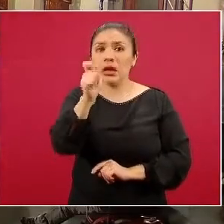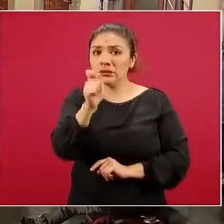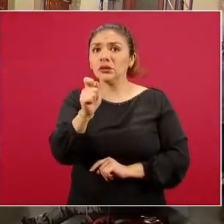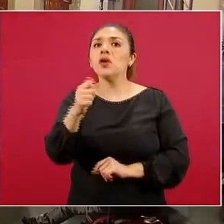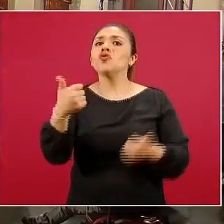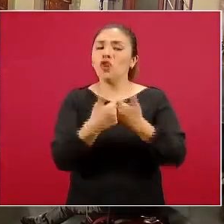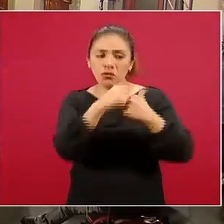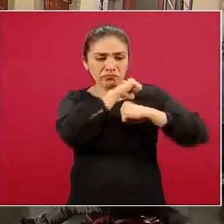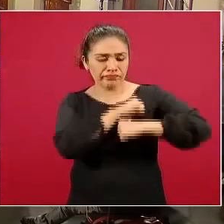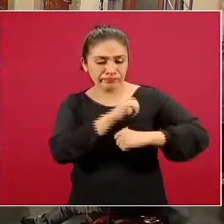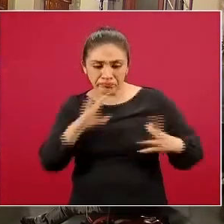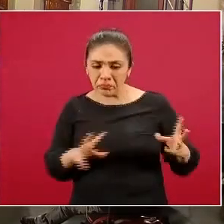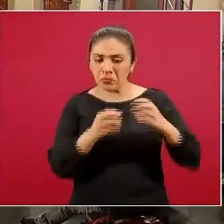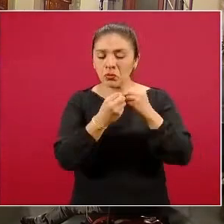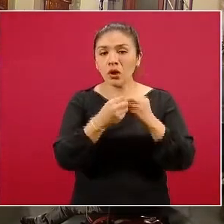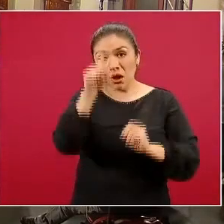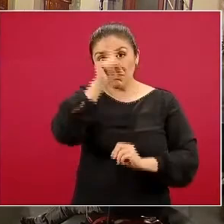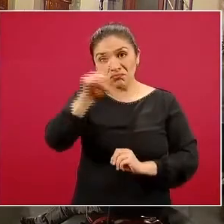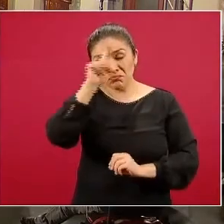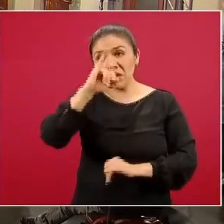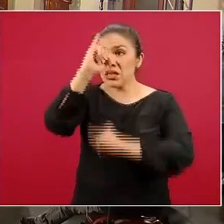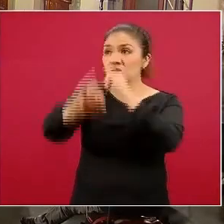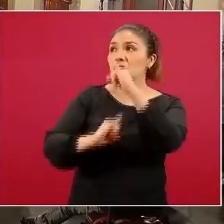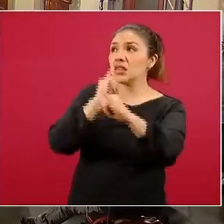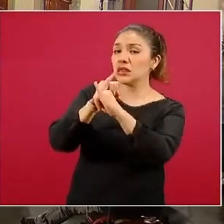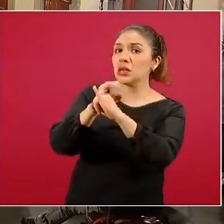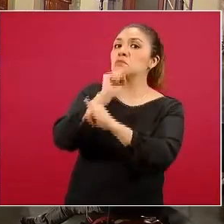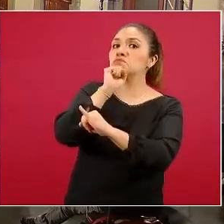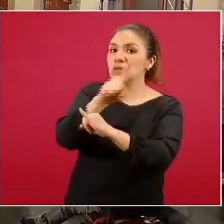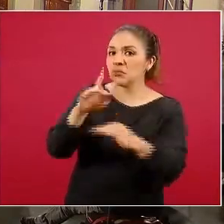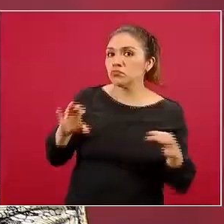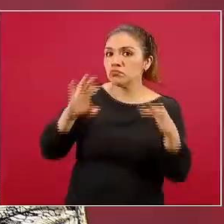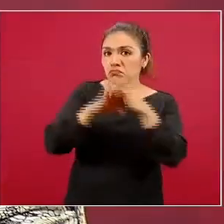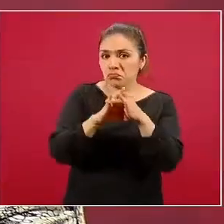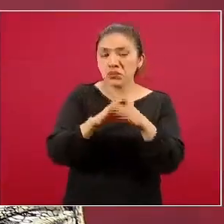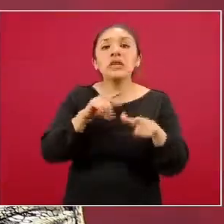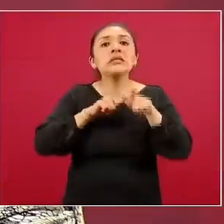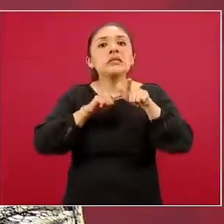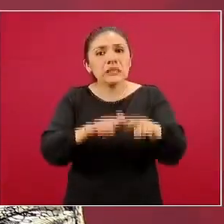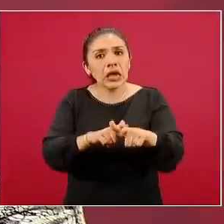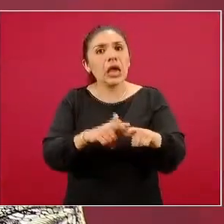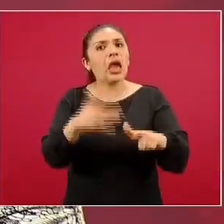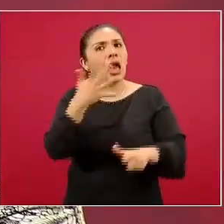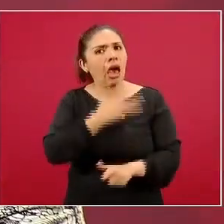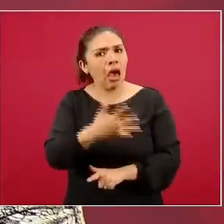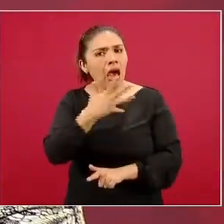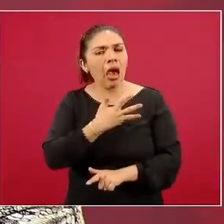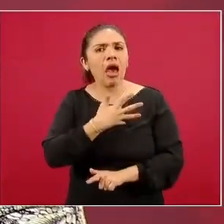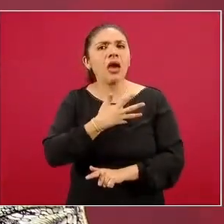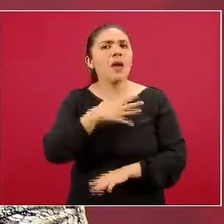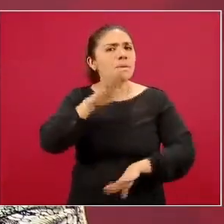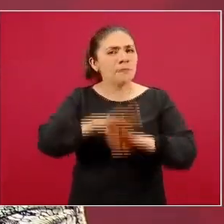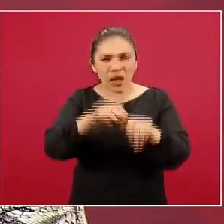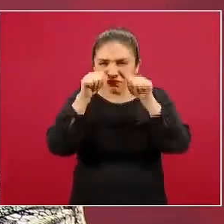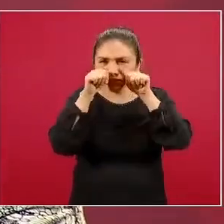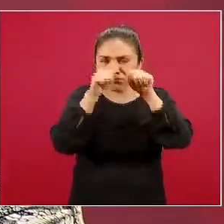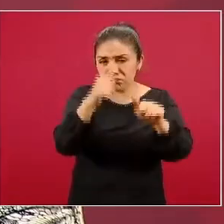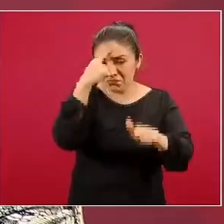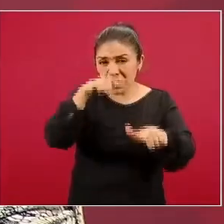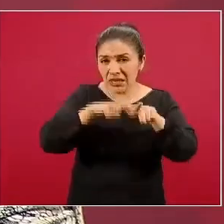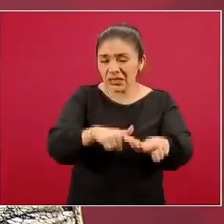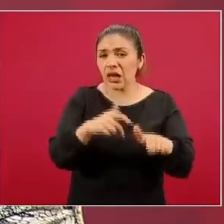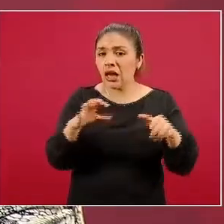alineadas con las recomendaciones internacionales. Se ha continuado y se ha tenido especial énfasis en continuar